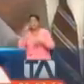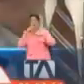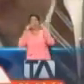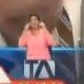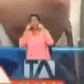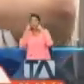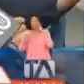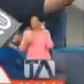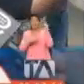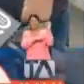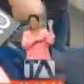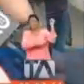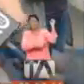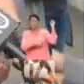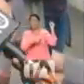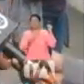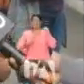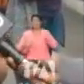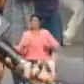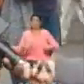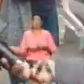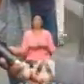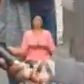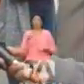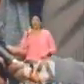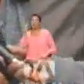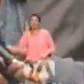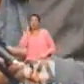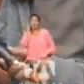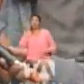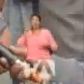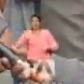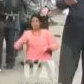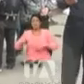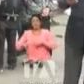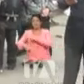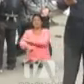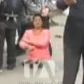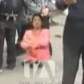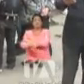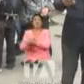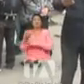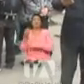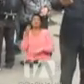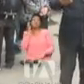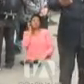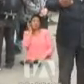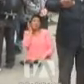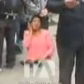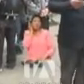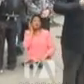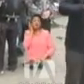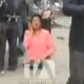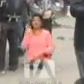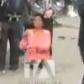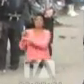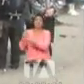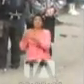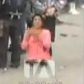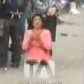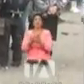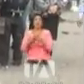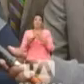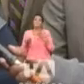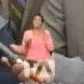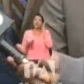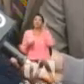ver. La otra mujer también presenta huellas en sus brazos del momento de su detención por parte de mujeres